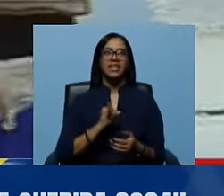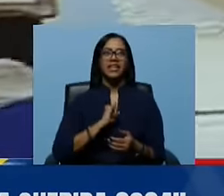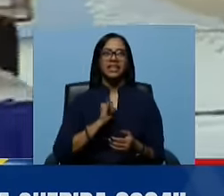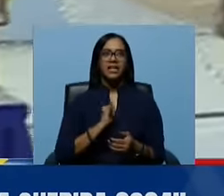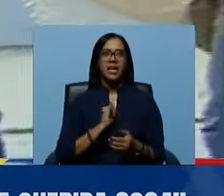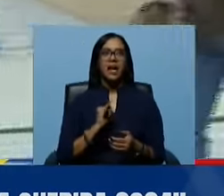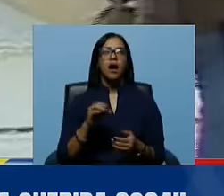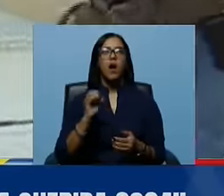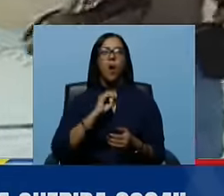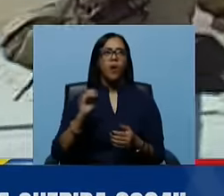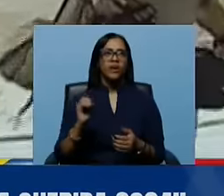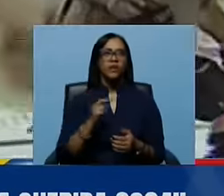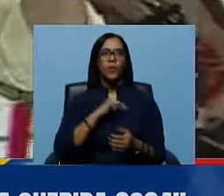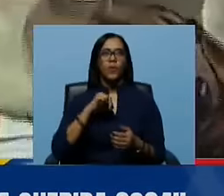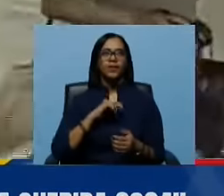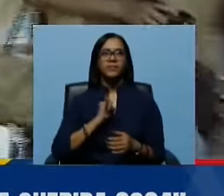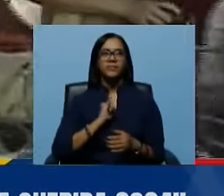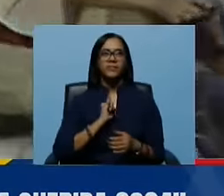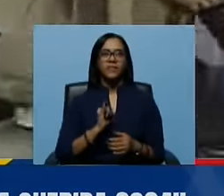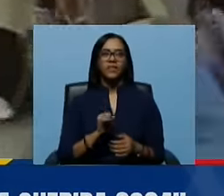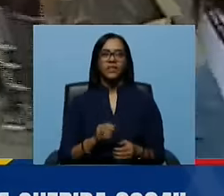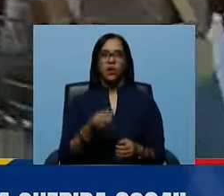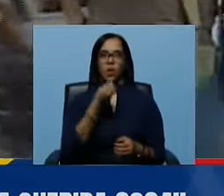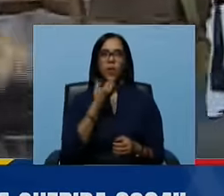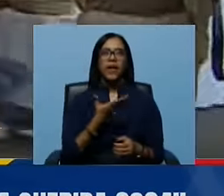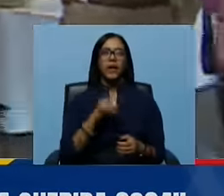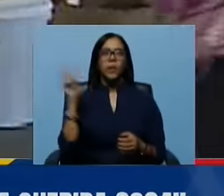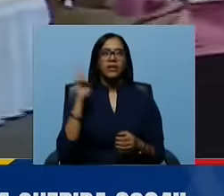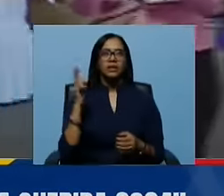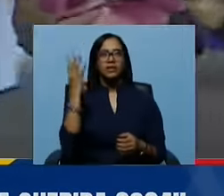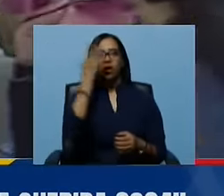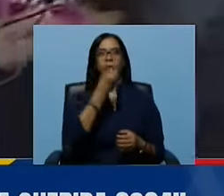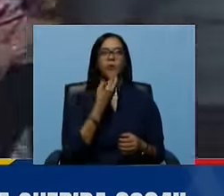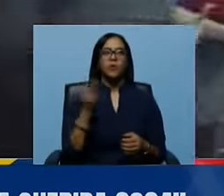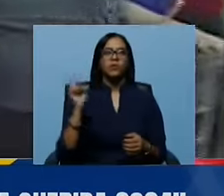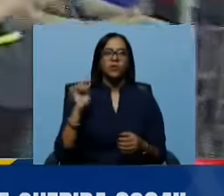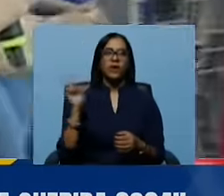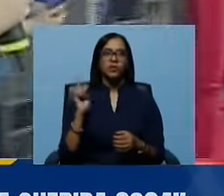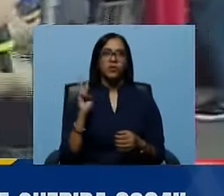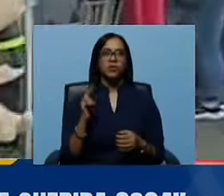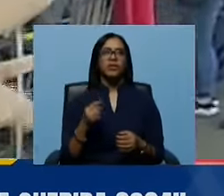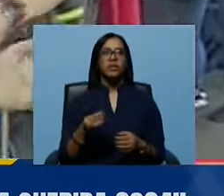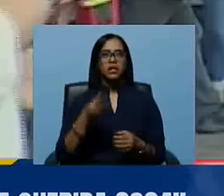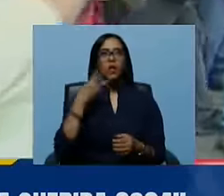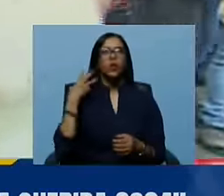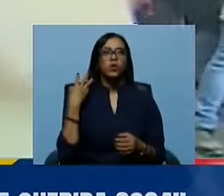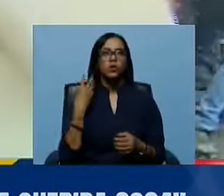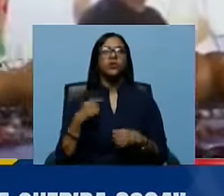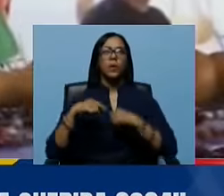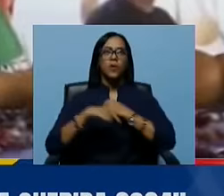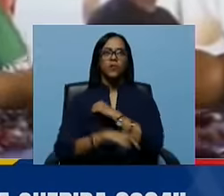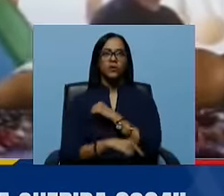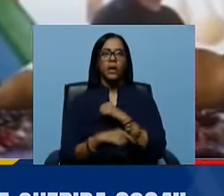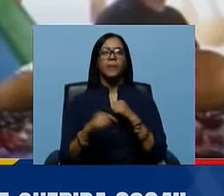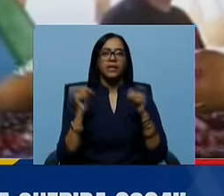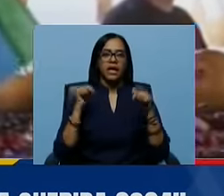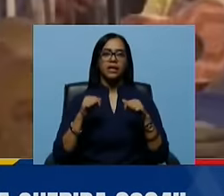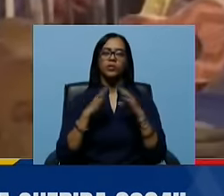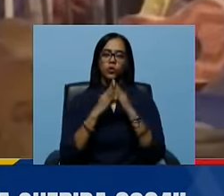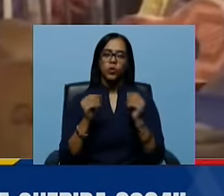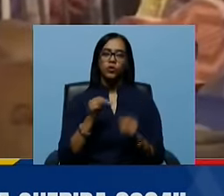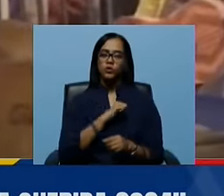nuestra identidad de lo afirmativo venezolano, de lo hermoso venezolano, de lo orgulloso que profundamente en este caso todos y